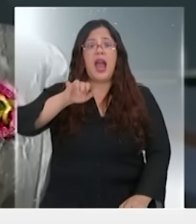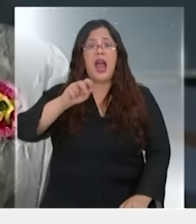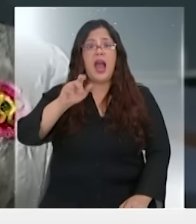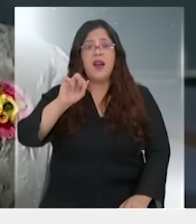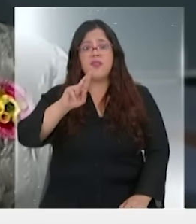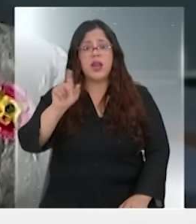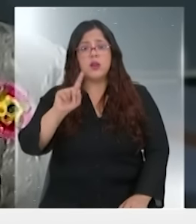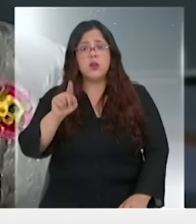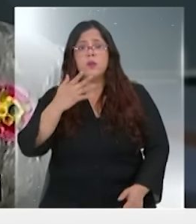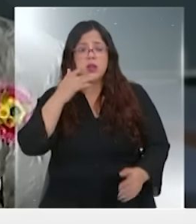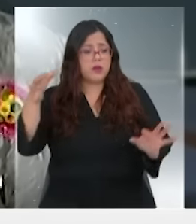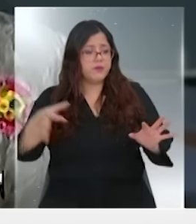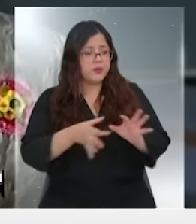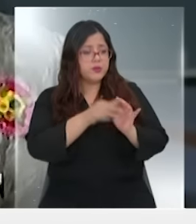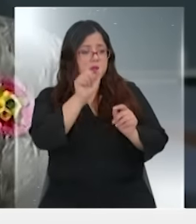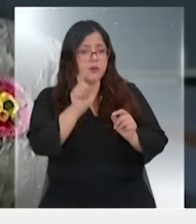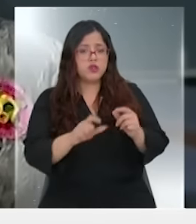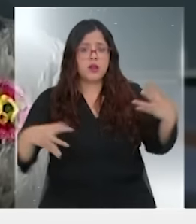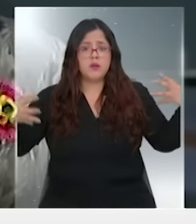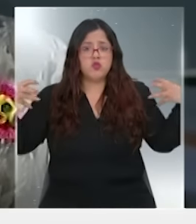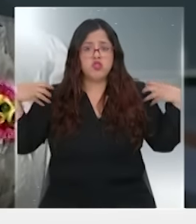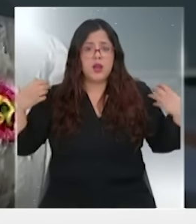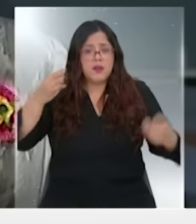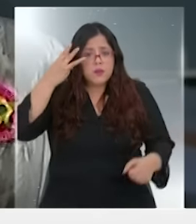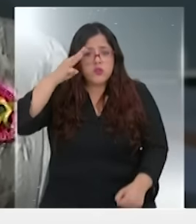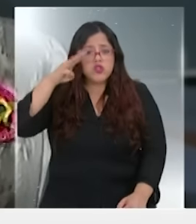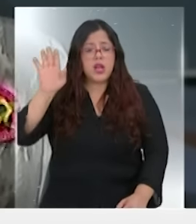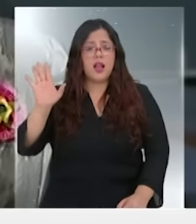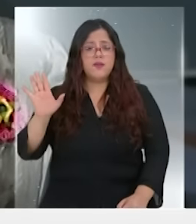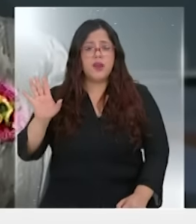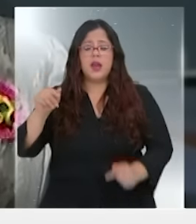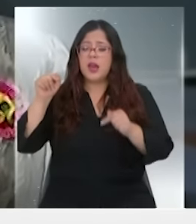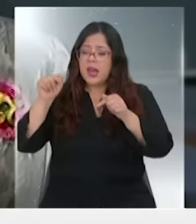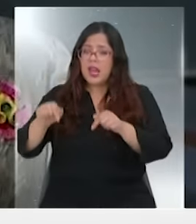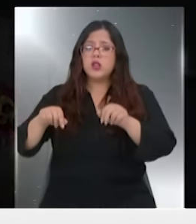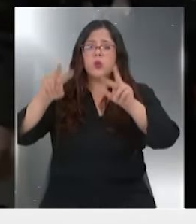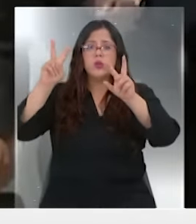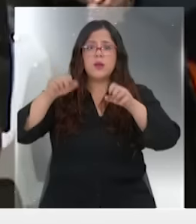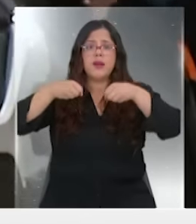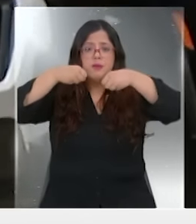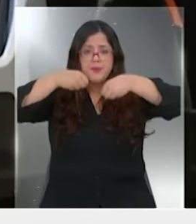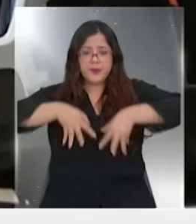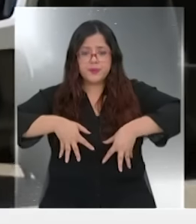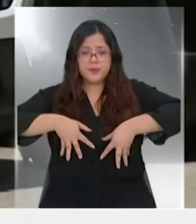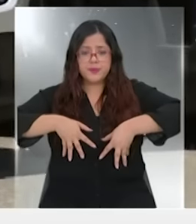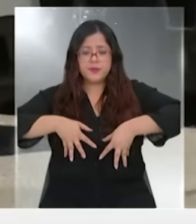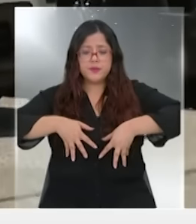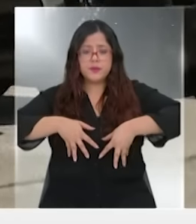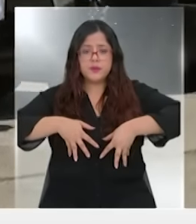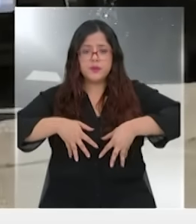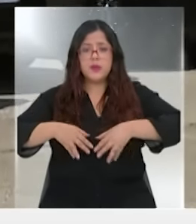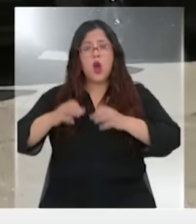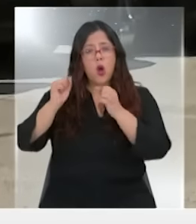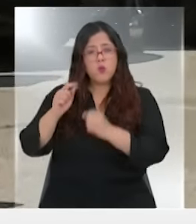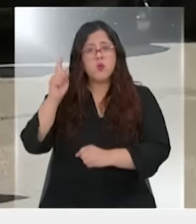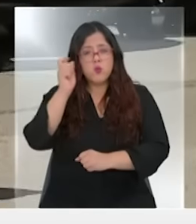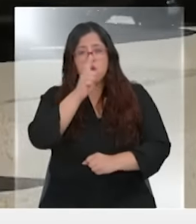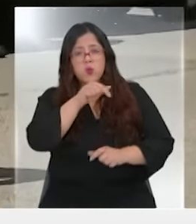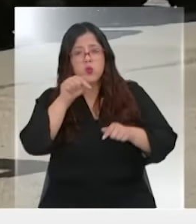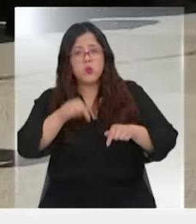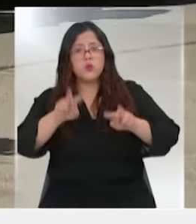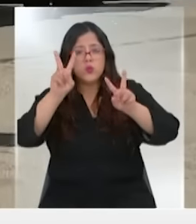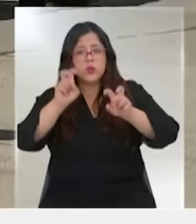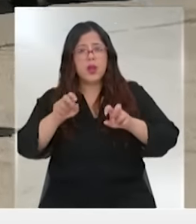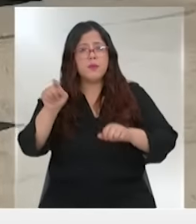con el investigado. Es un principio de jerarquía. puede complicar esta afirmación